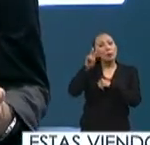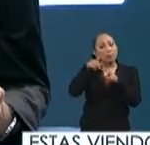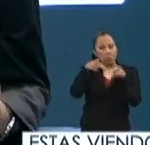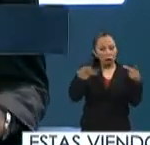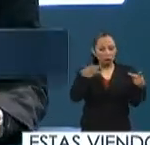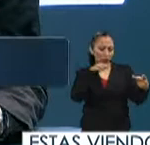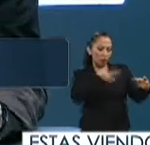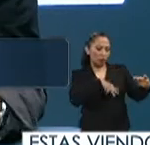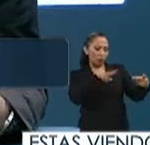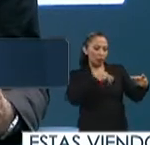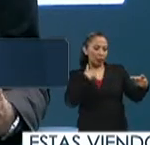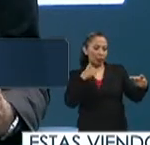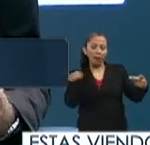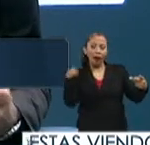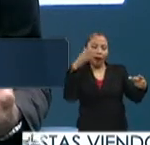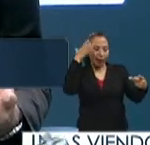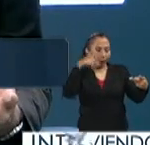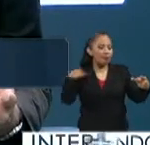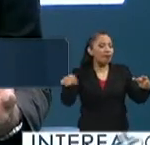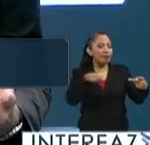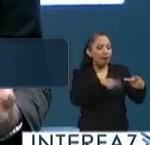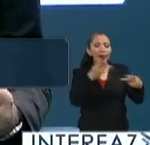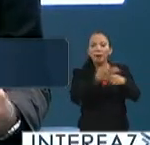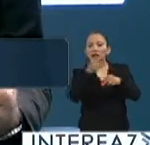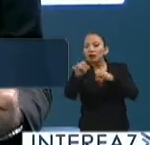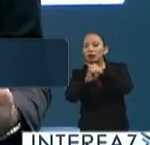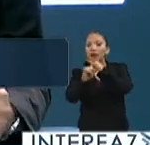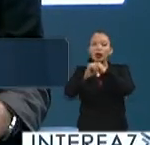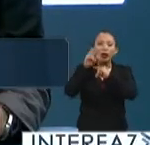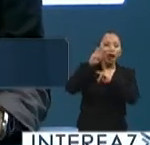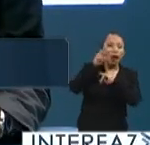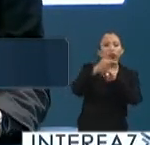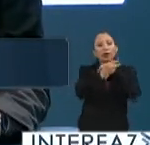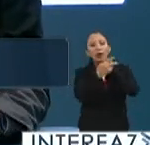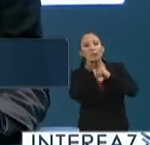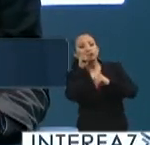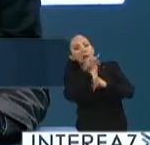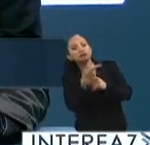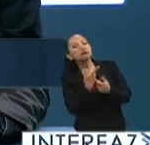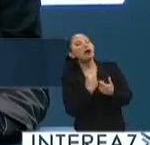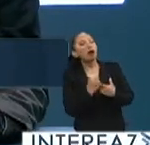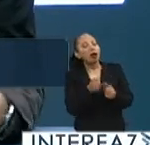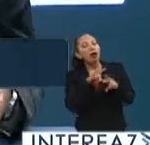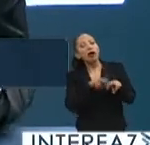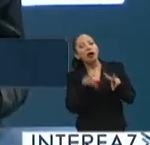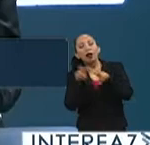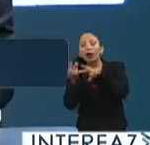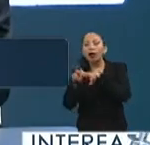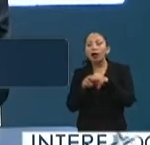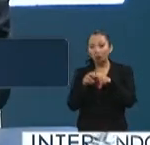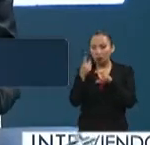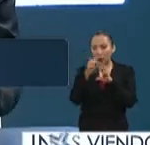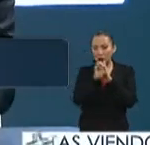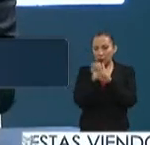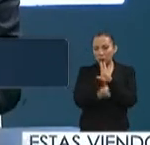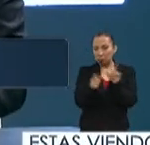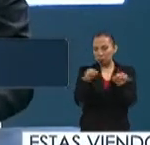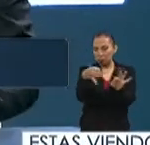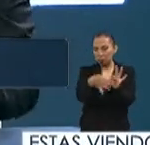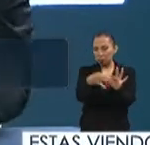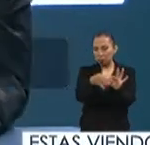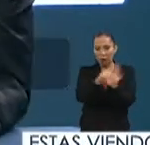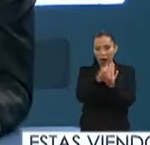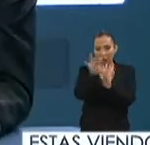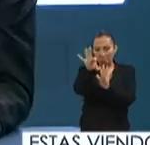periódico, para poder entender lo que ocurre en las redes sociales, en la televisión. Y ejemplos muy concretos